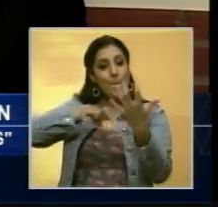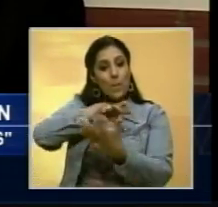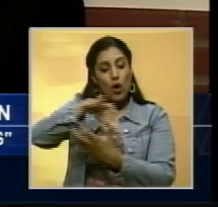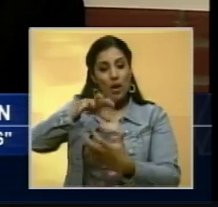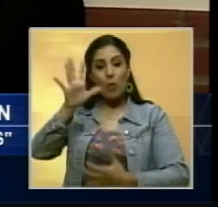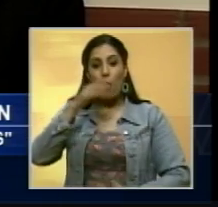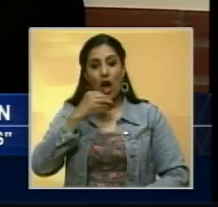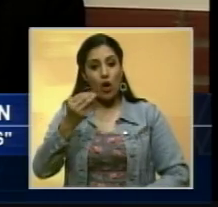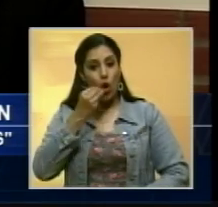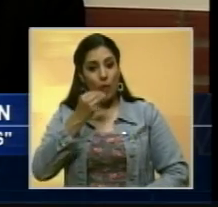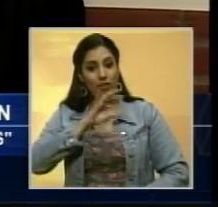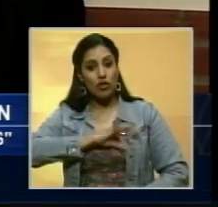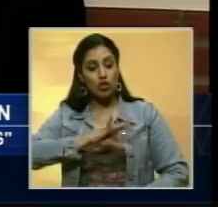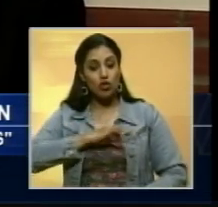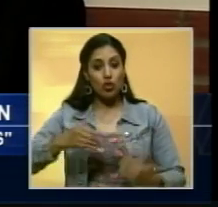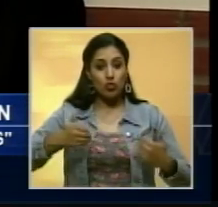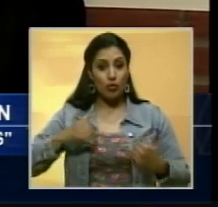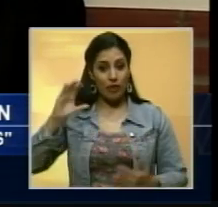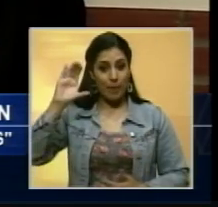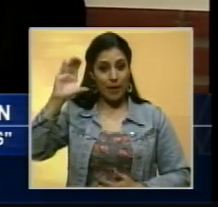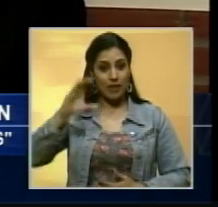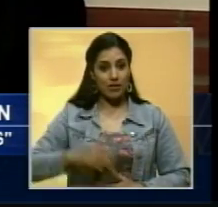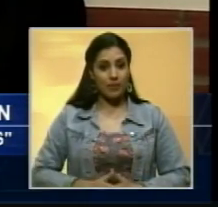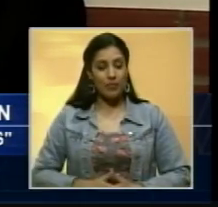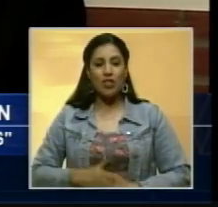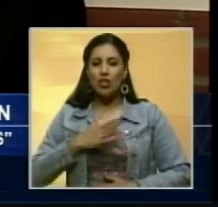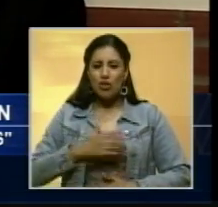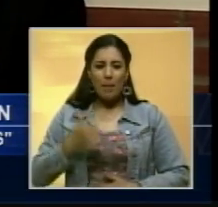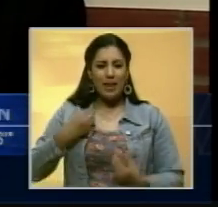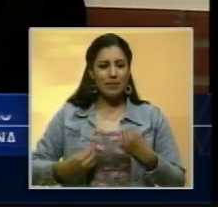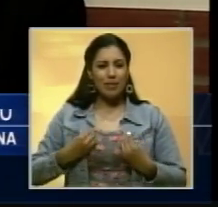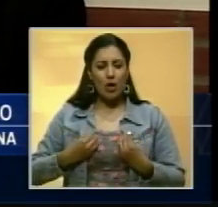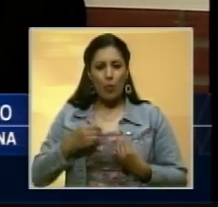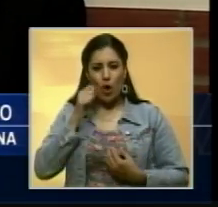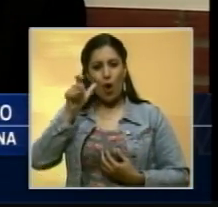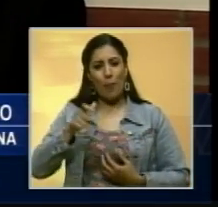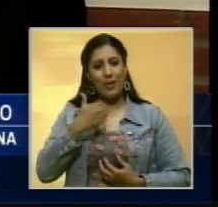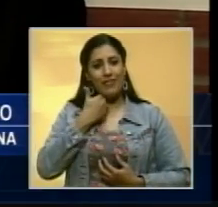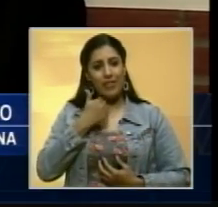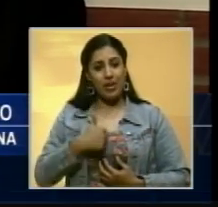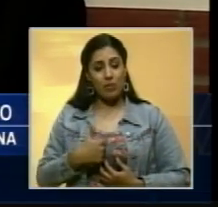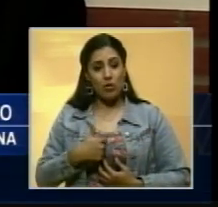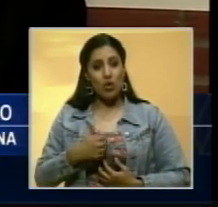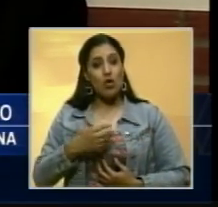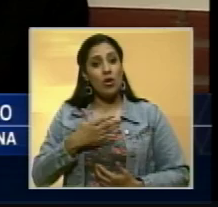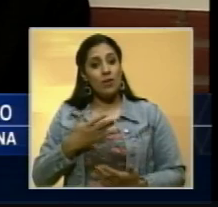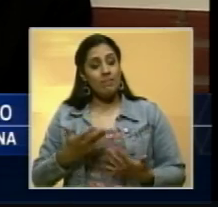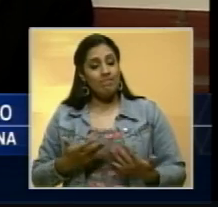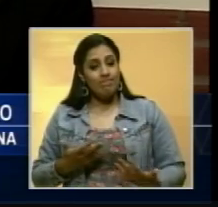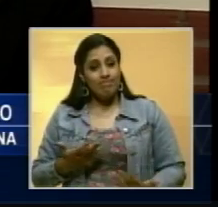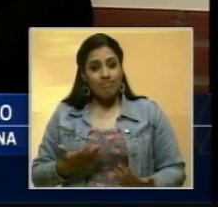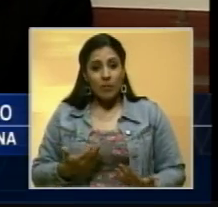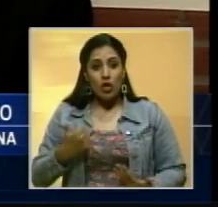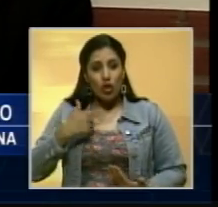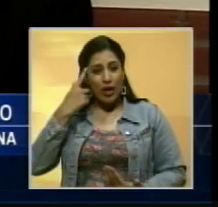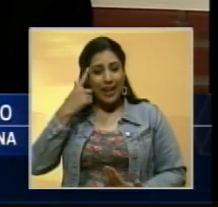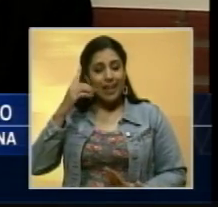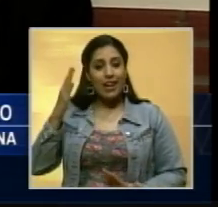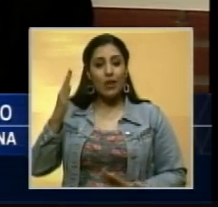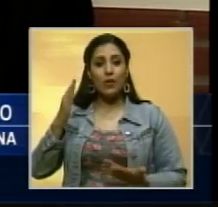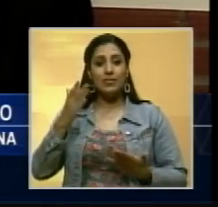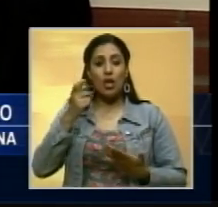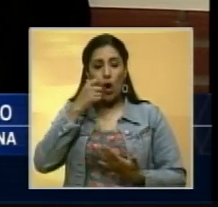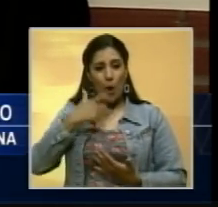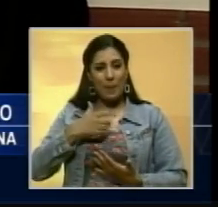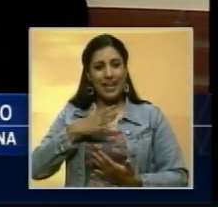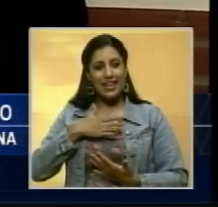de escasez y sociales que atraviesa el país. Lo que más me preocupa es su estado de salud. Yo creo que lo que él